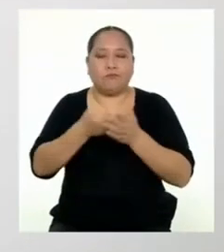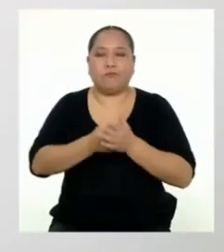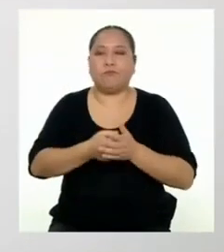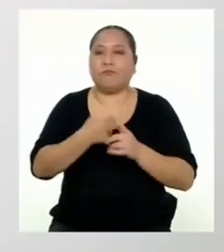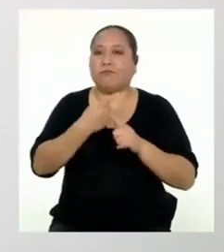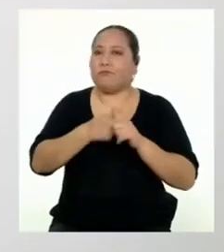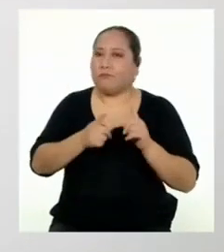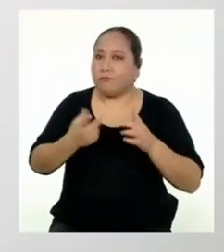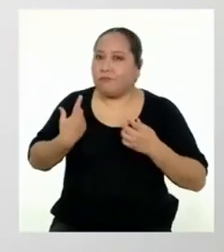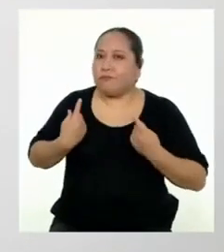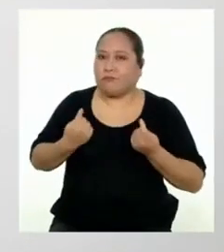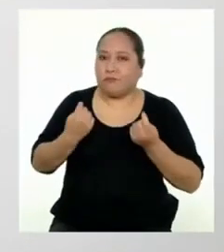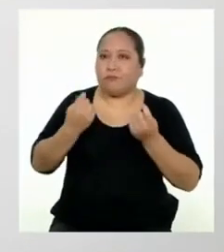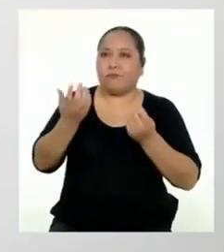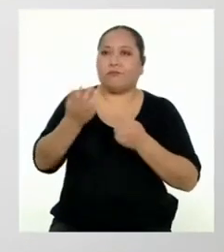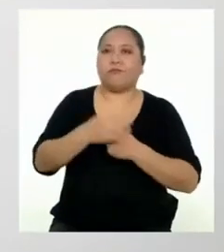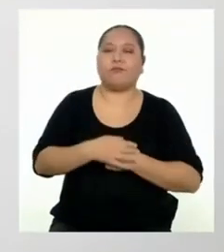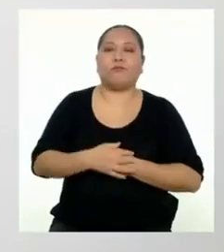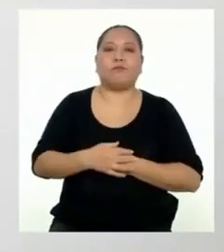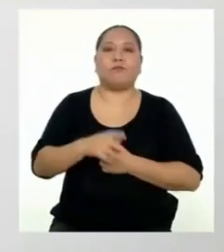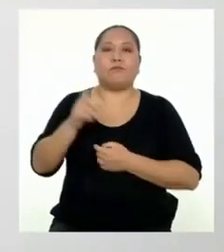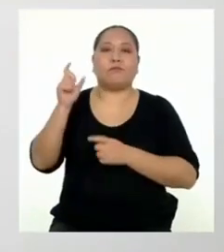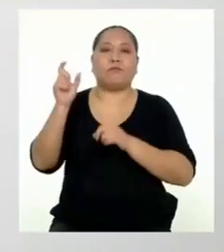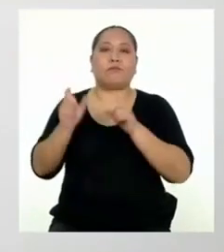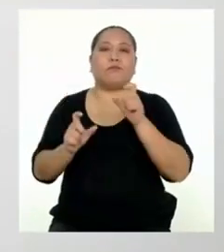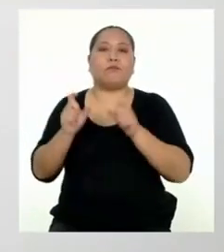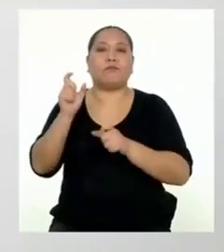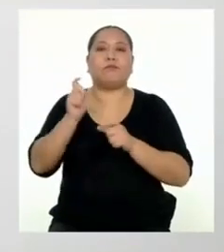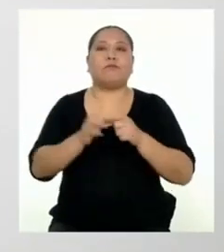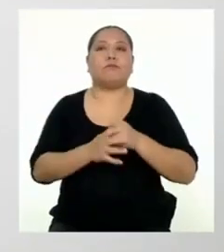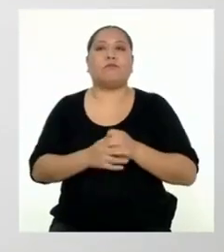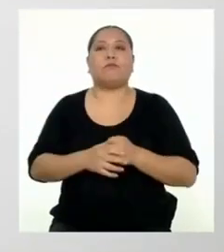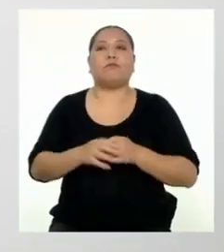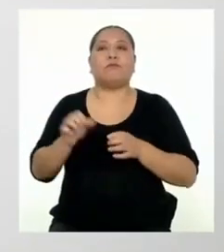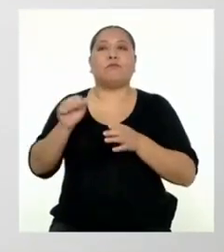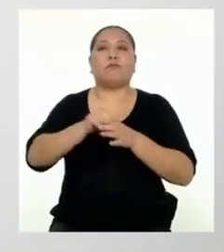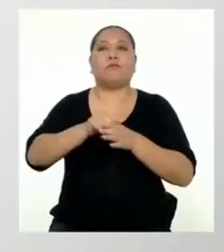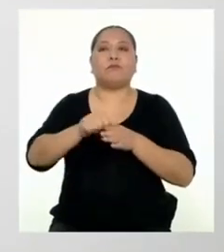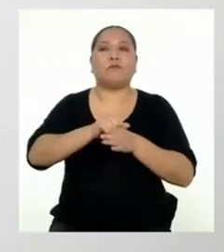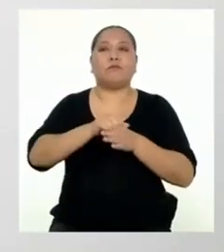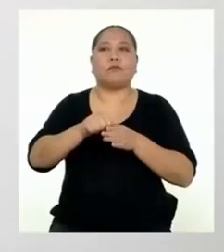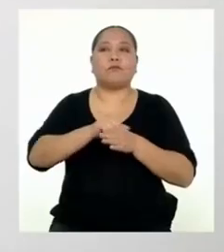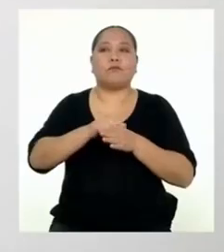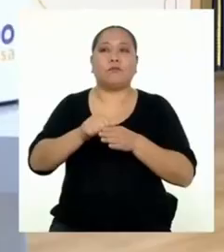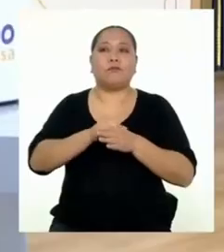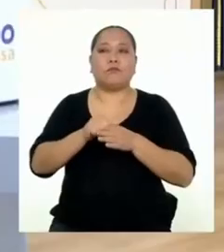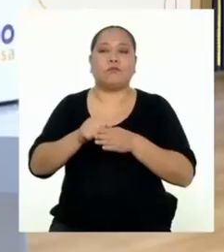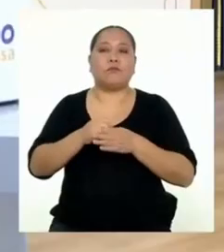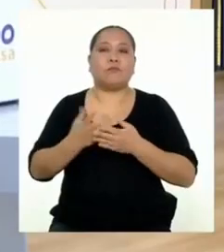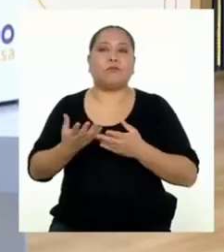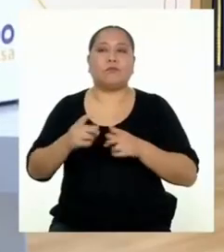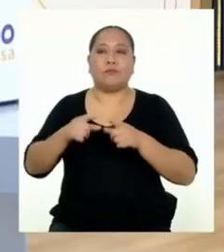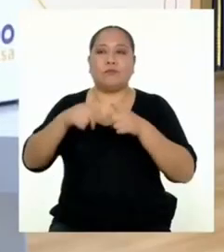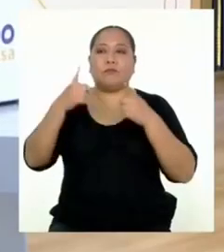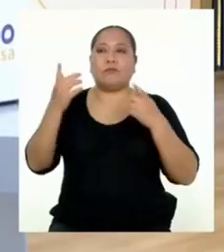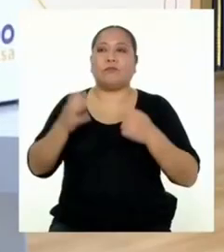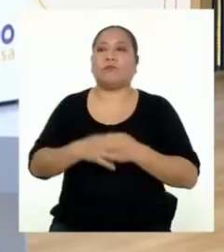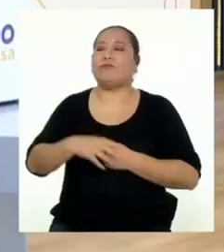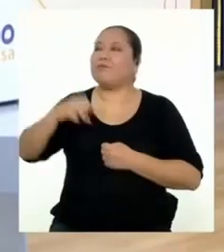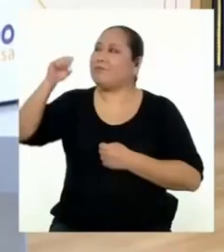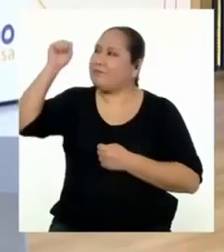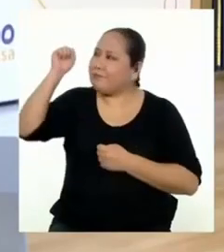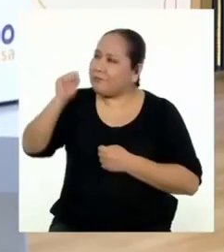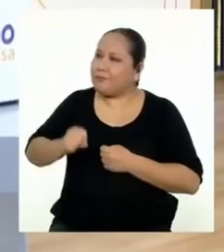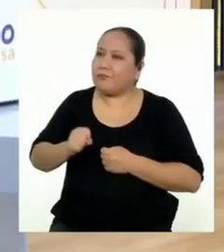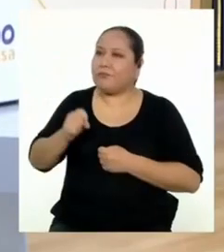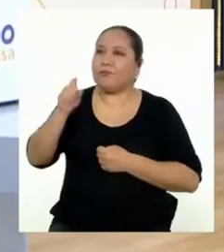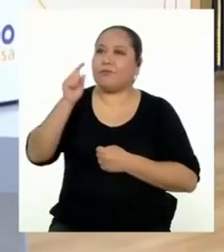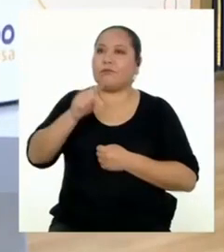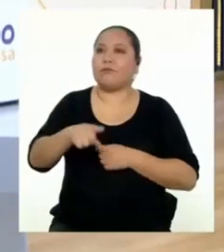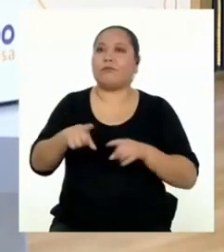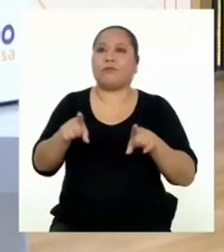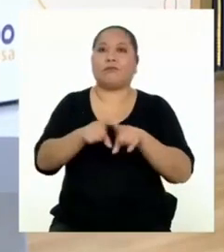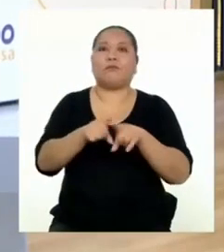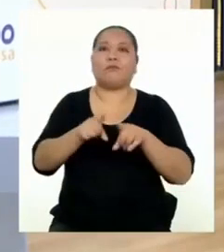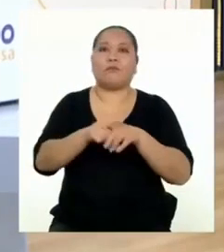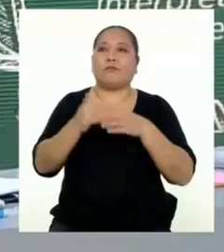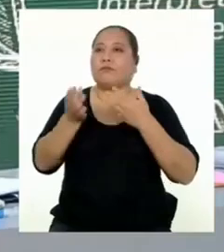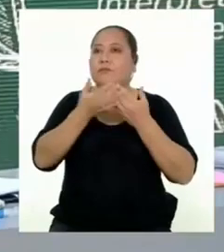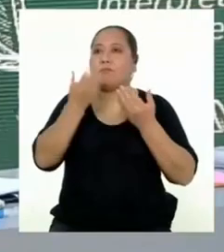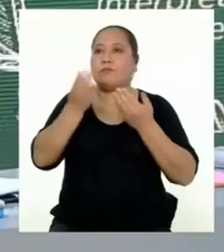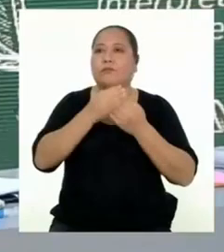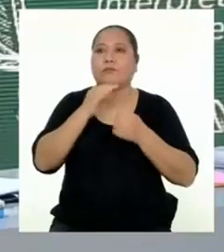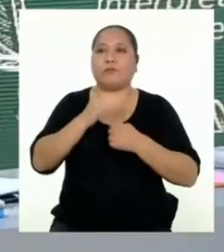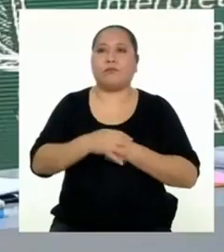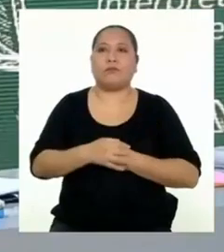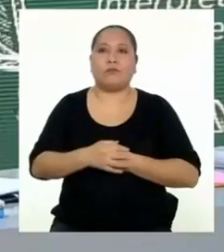pero deberíamos. La ciudadanía es como un ejercicio de convivencia gigante. Por supuesto, y es bastante